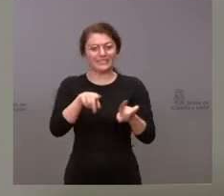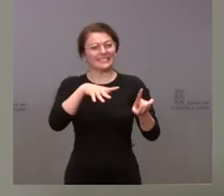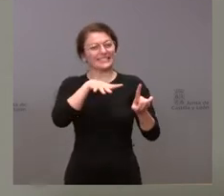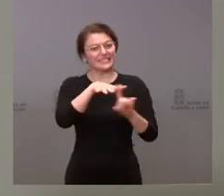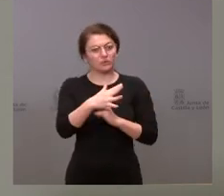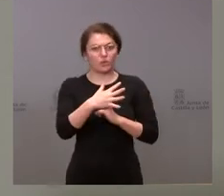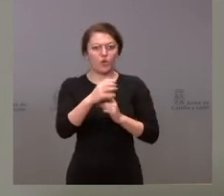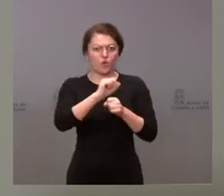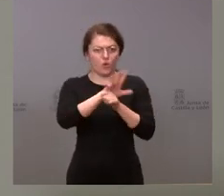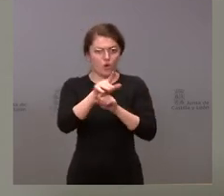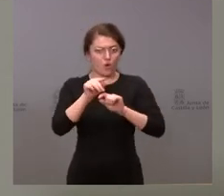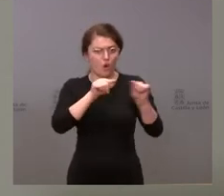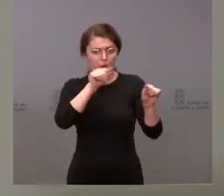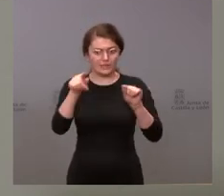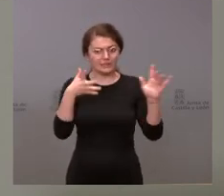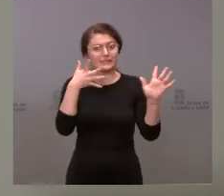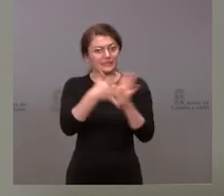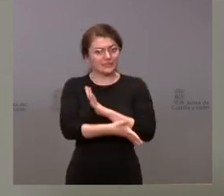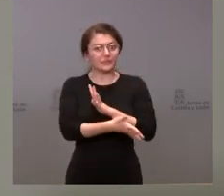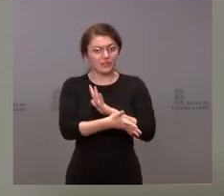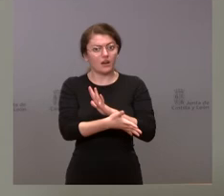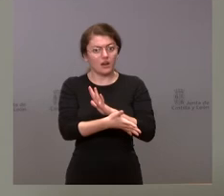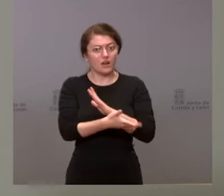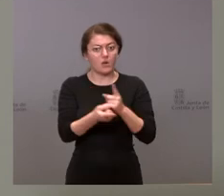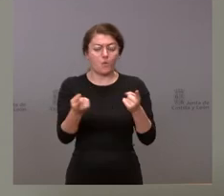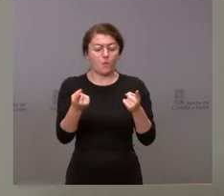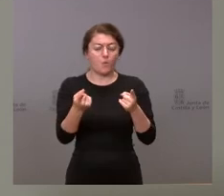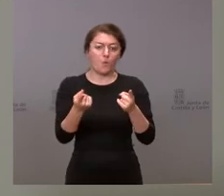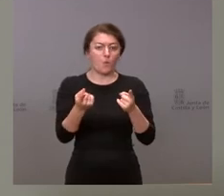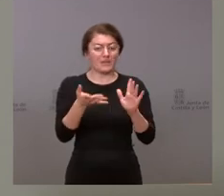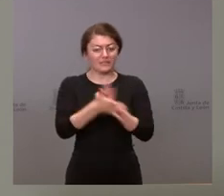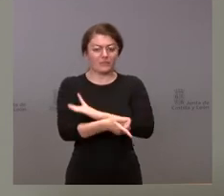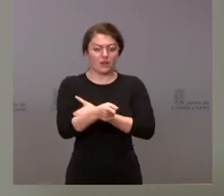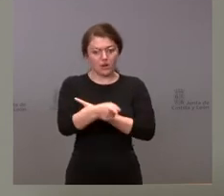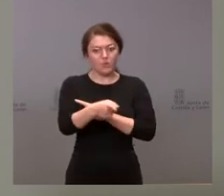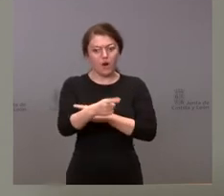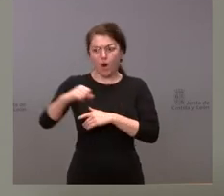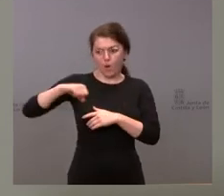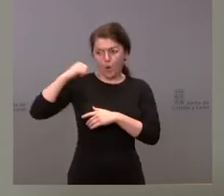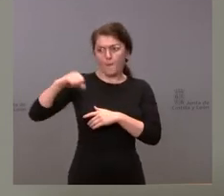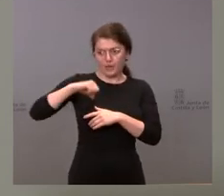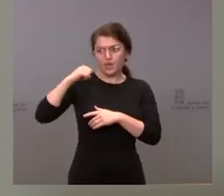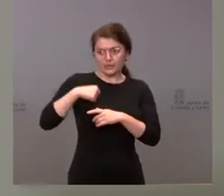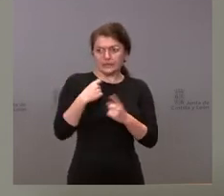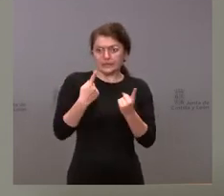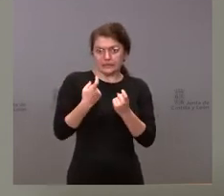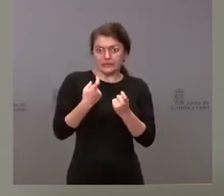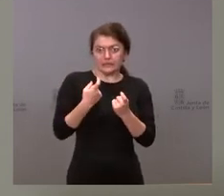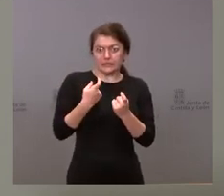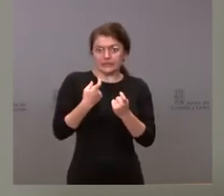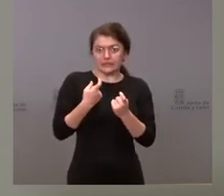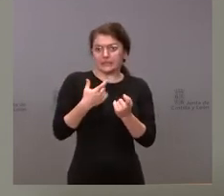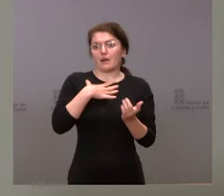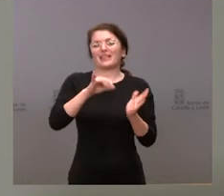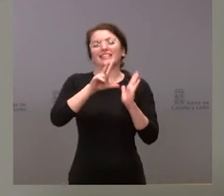un gran requerimiento de la de la necesidad de hospitalización pues se producían retrasos que podrían